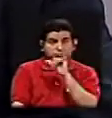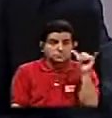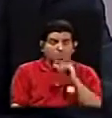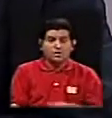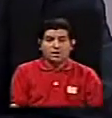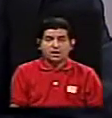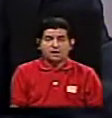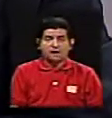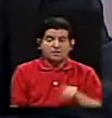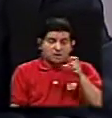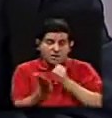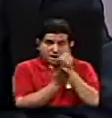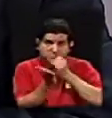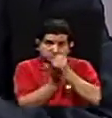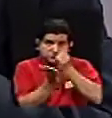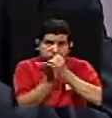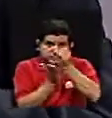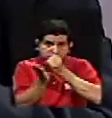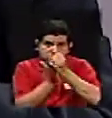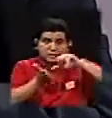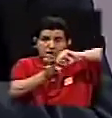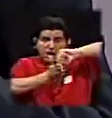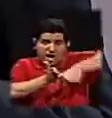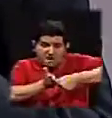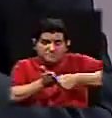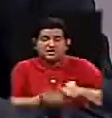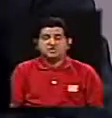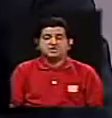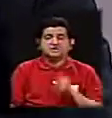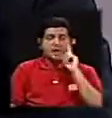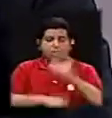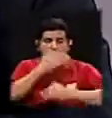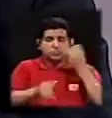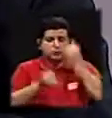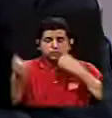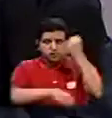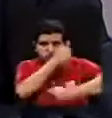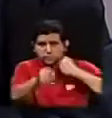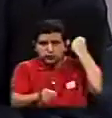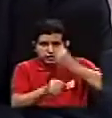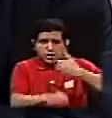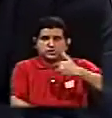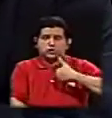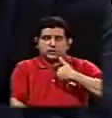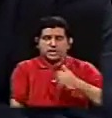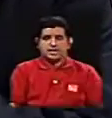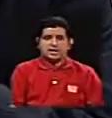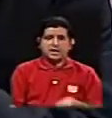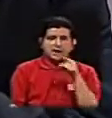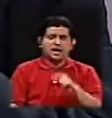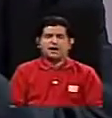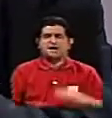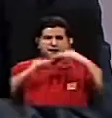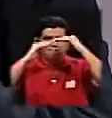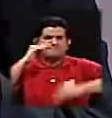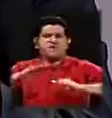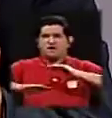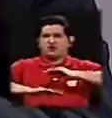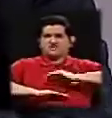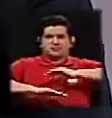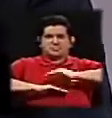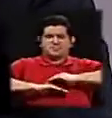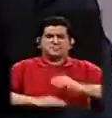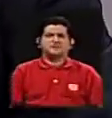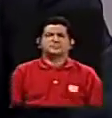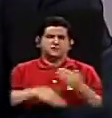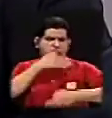esta investigación reafirma una tendencia que se ha visto en los últimos años, donde hay un bajo nivel de satisfacción con el